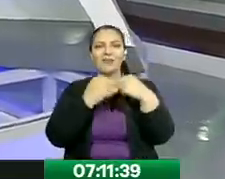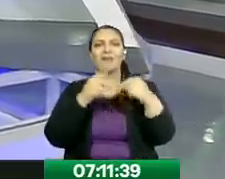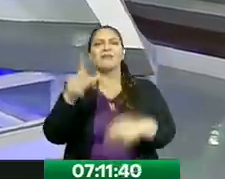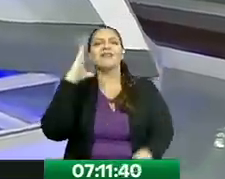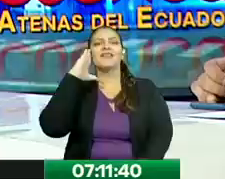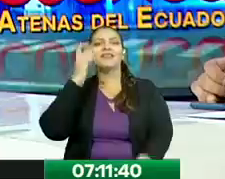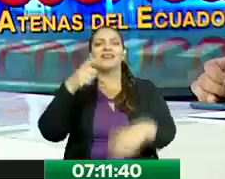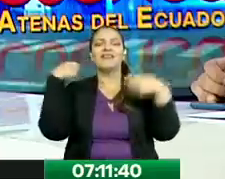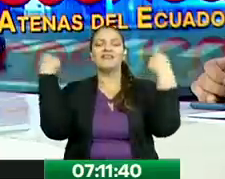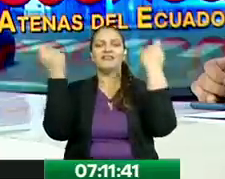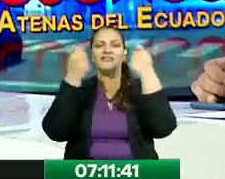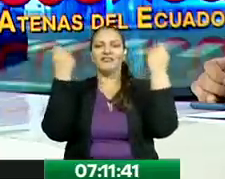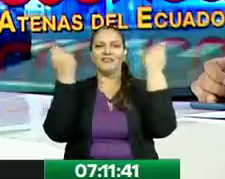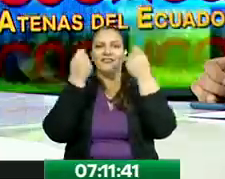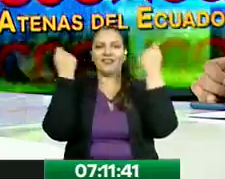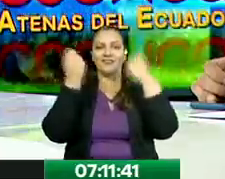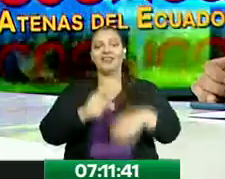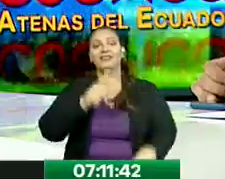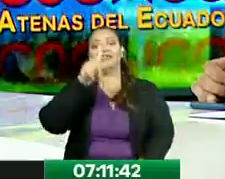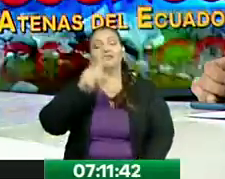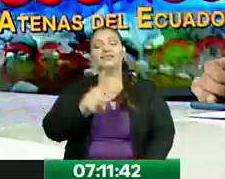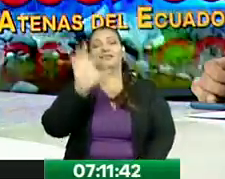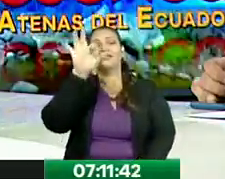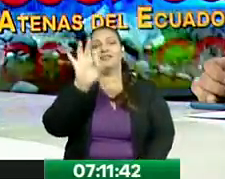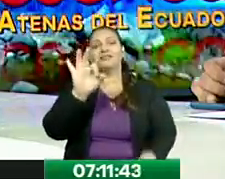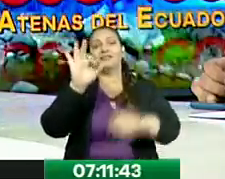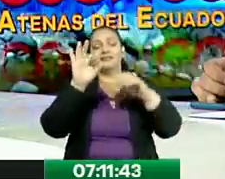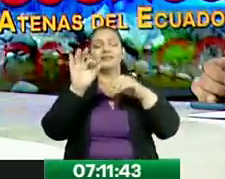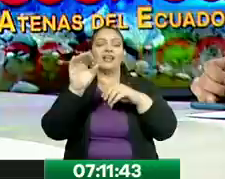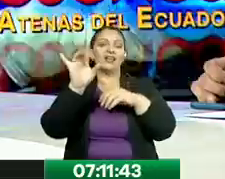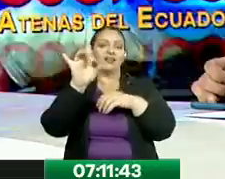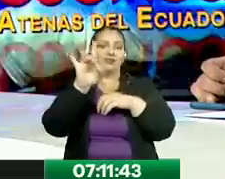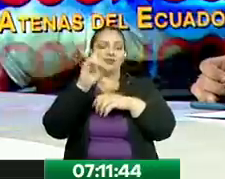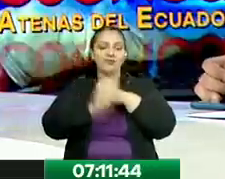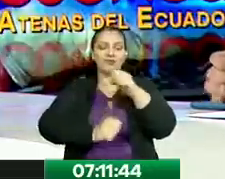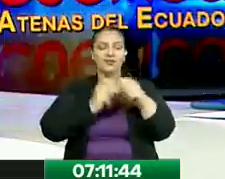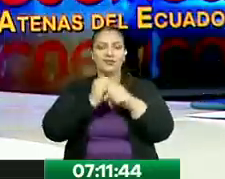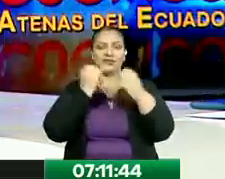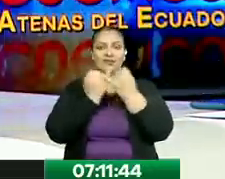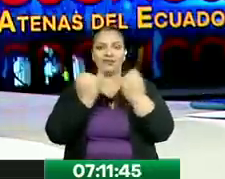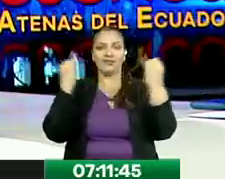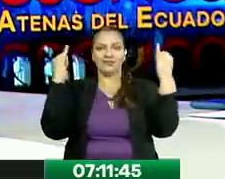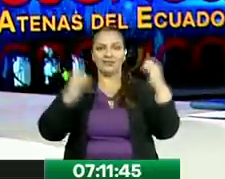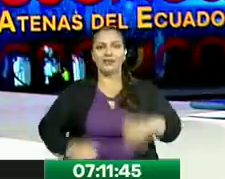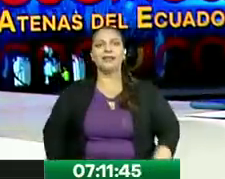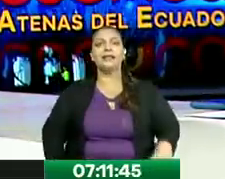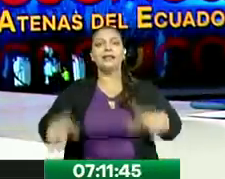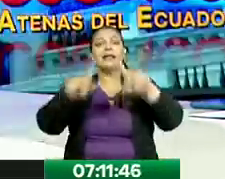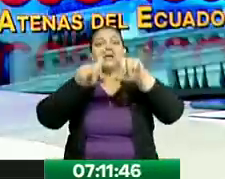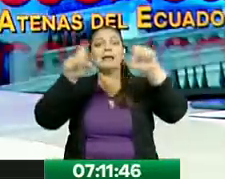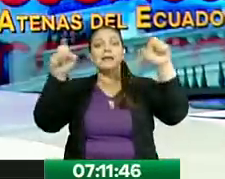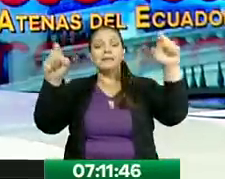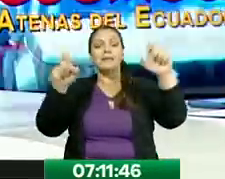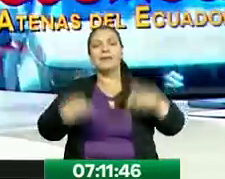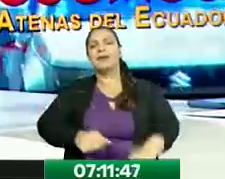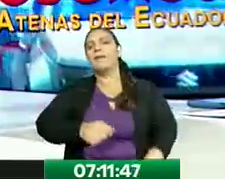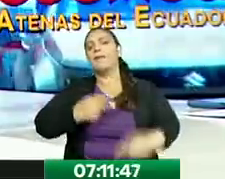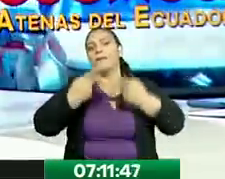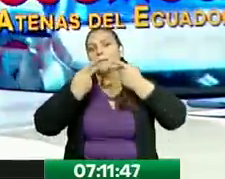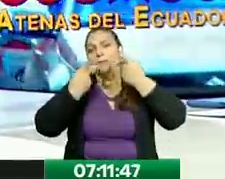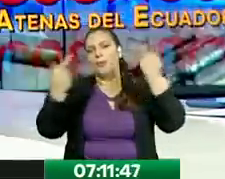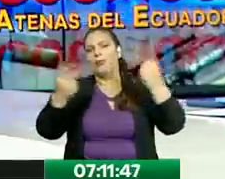independencia de la ciudad de cuenca técnica la empresa pública y privada preparan varios actos de forma